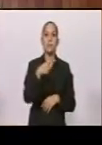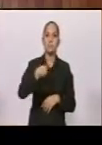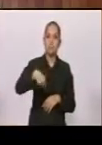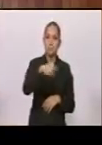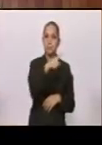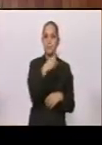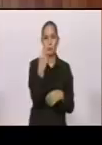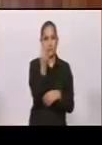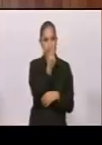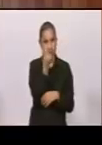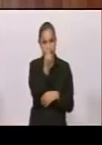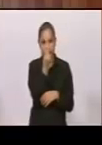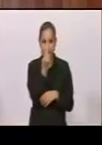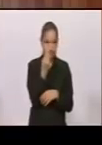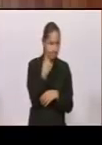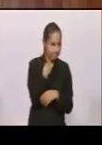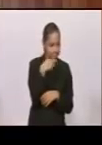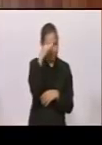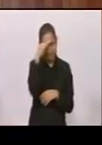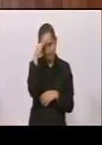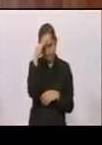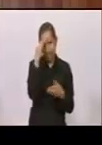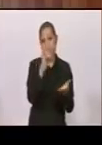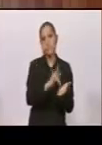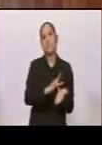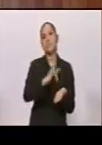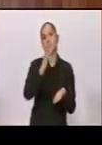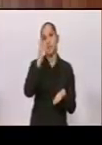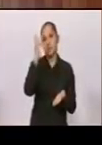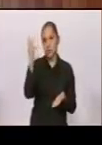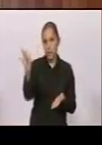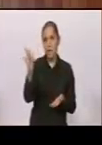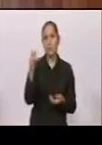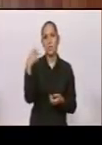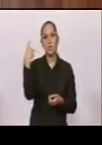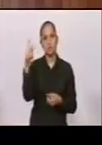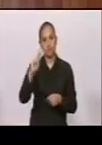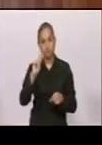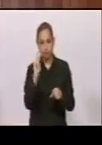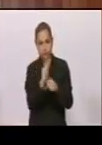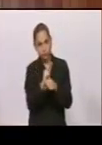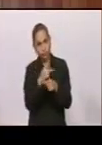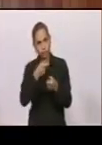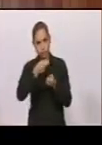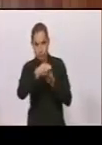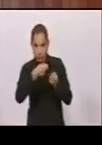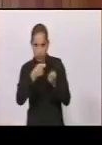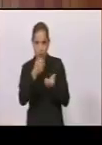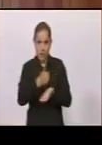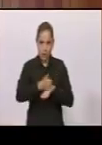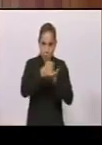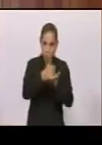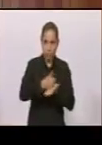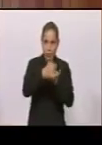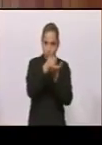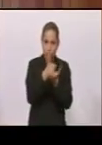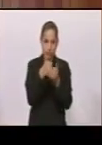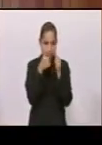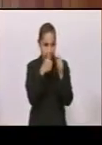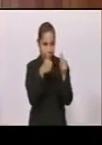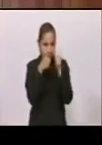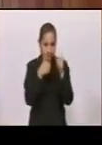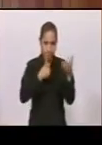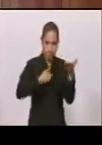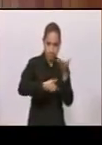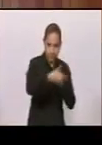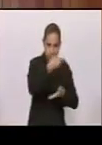existe un deber de gratitud hacia la constante y puntual coordinación que en todo momento